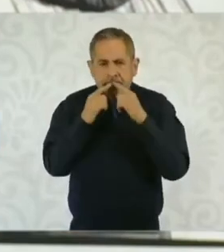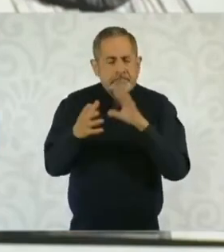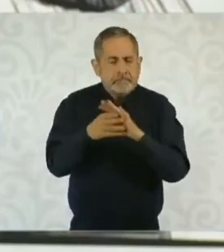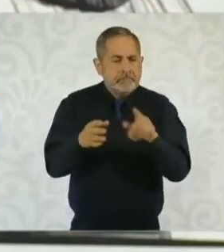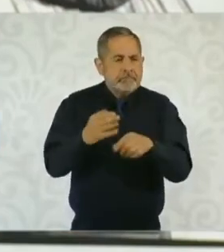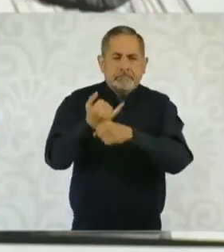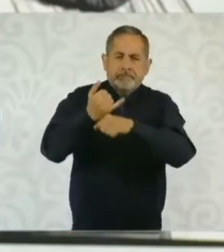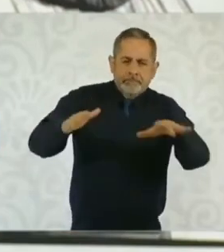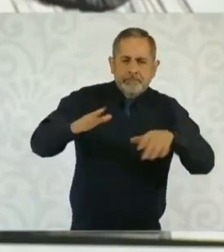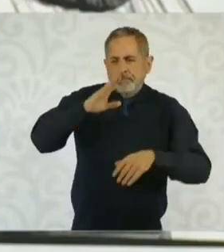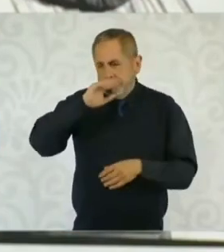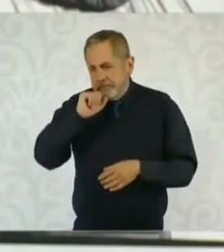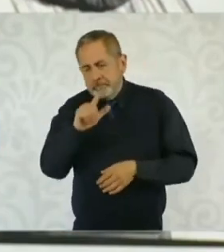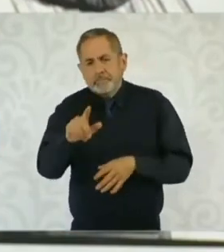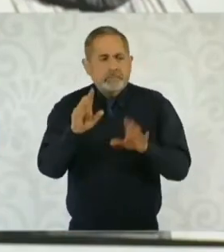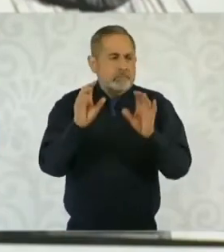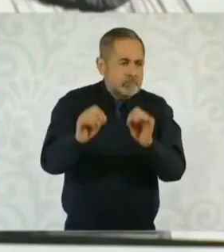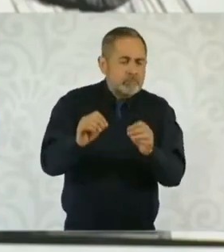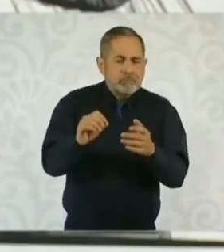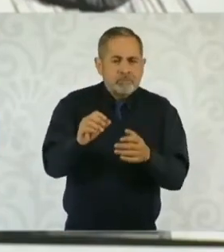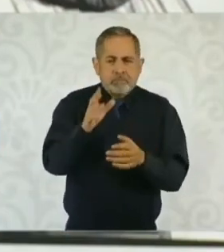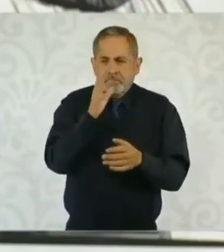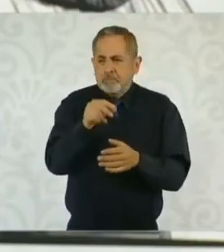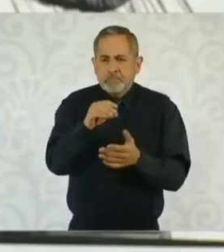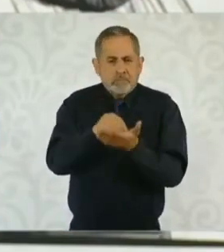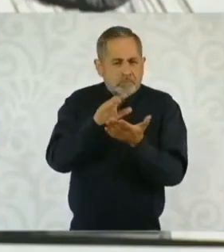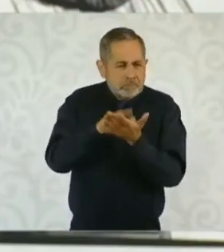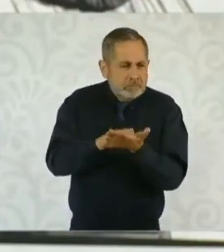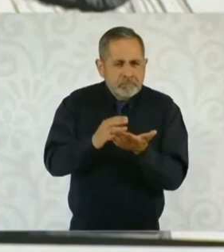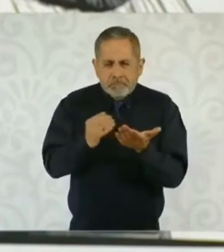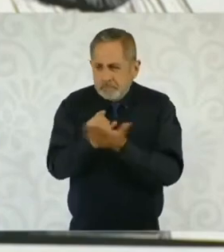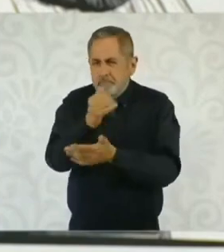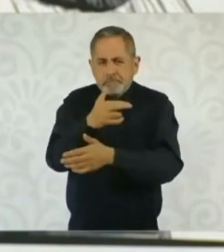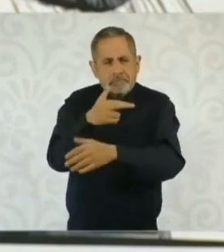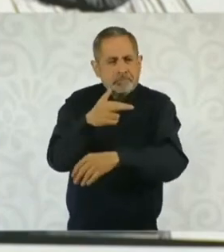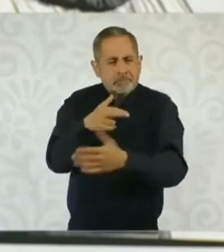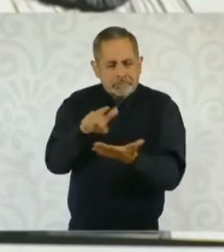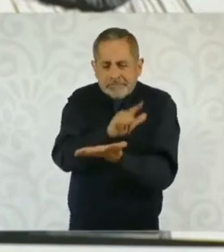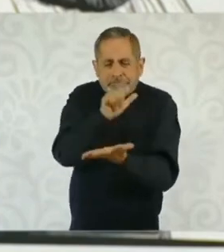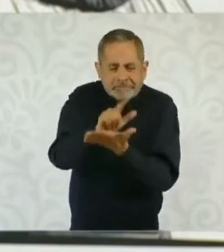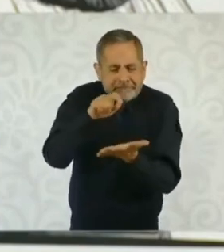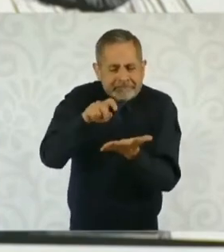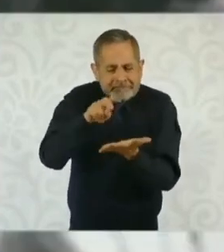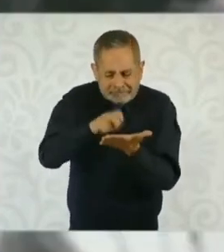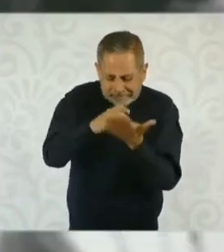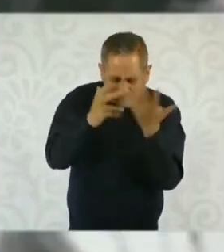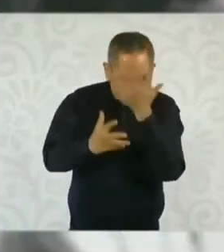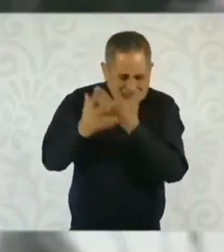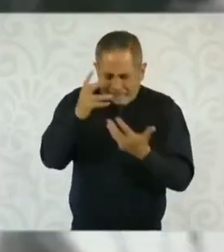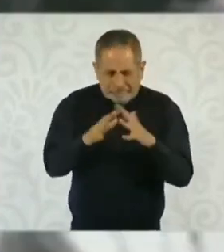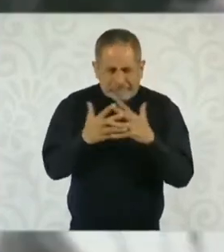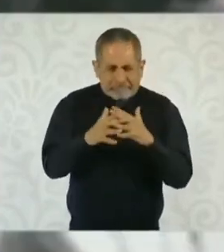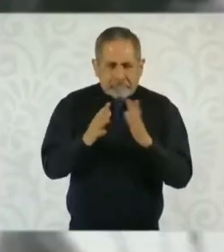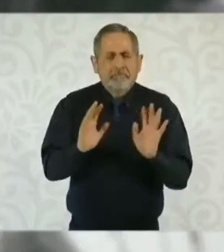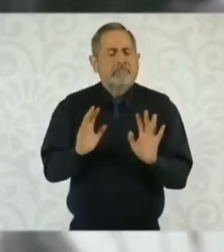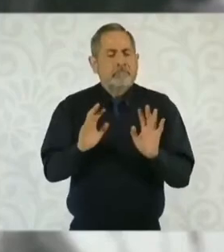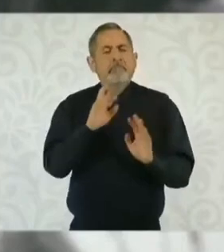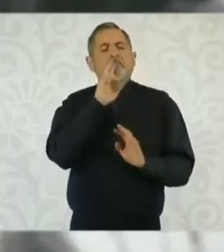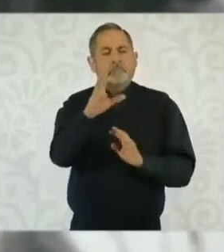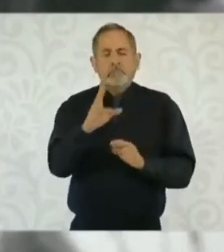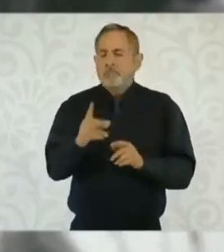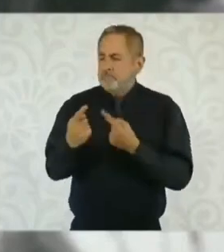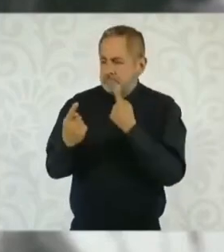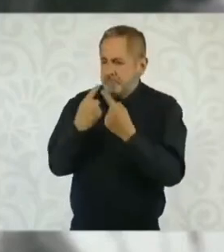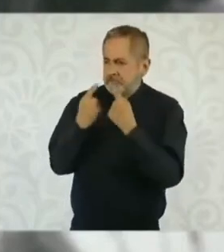mala información o no está perfectamente bien redactada la ley para que se entienda esto. Entonces hay que fortalecerlo